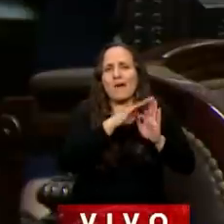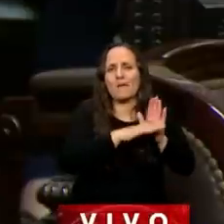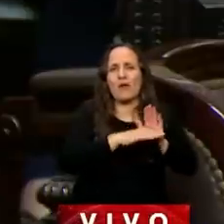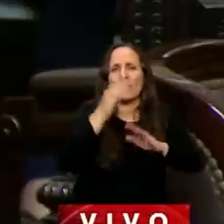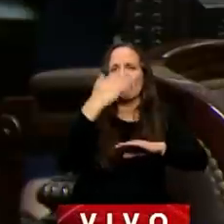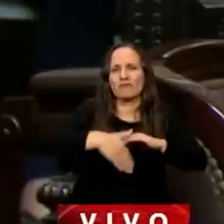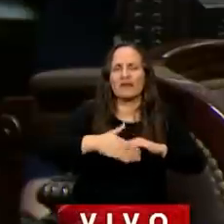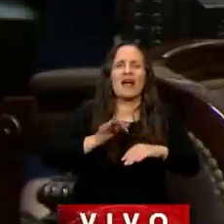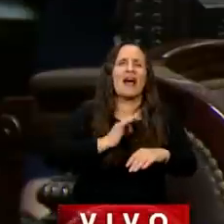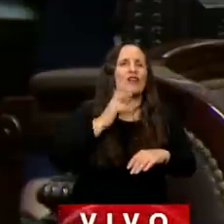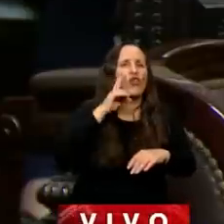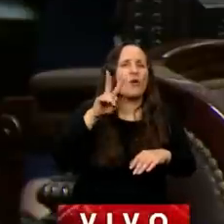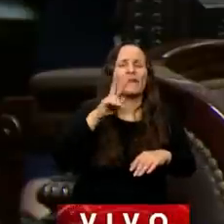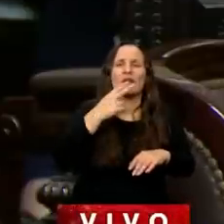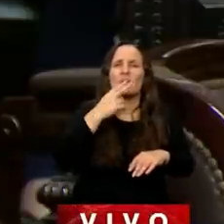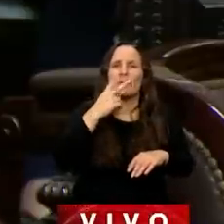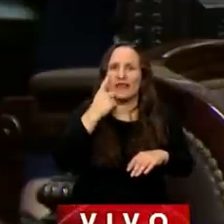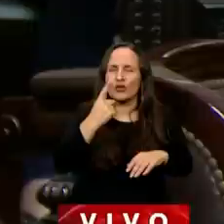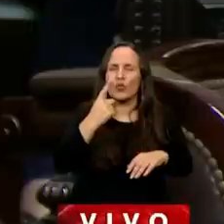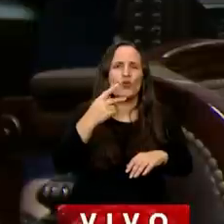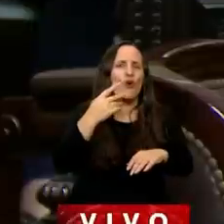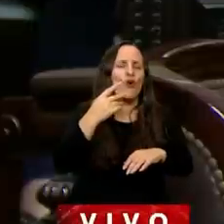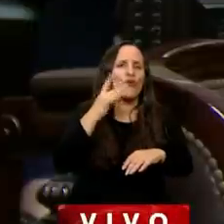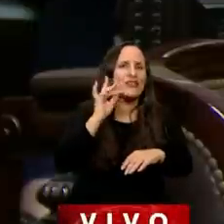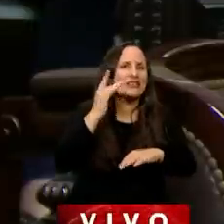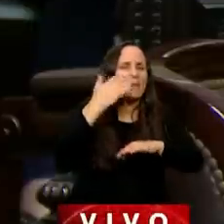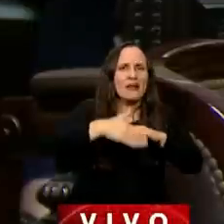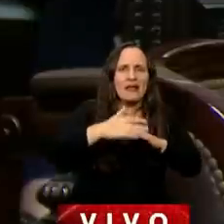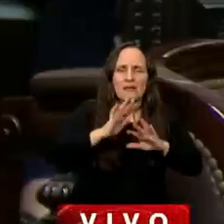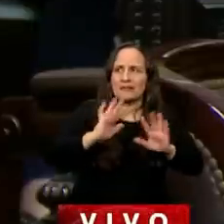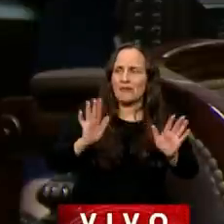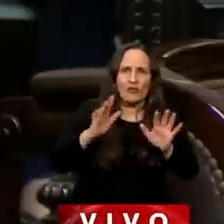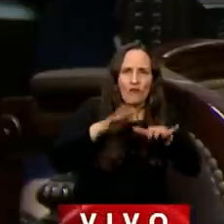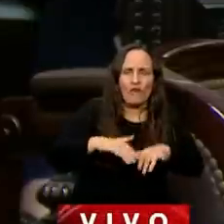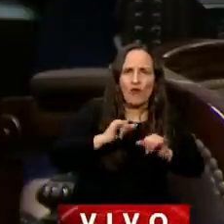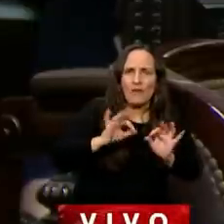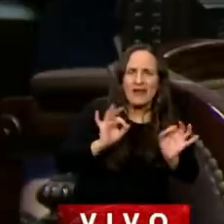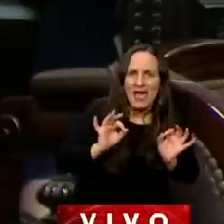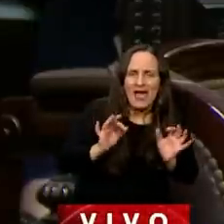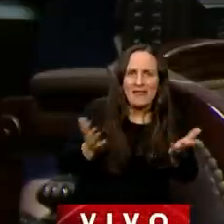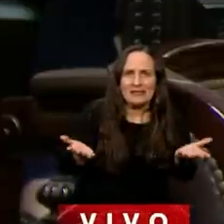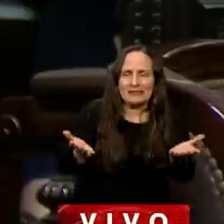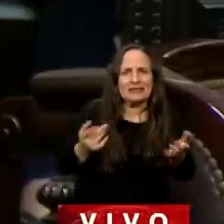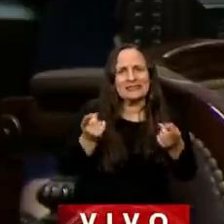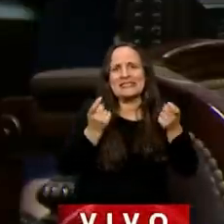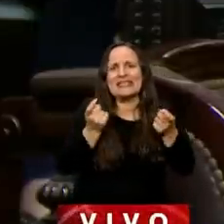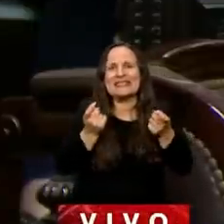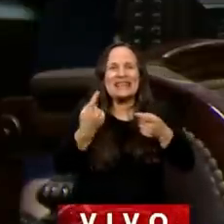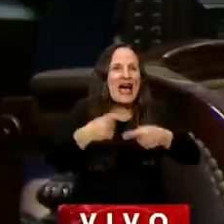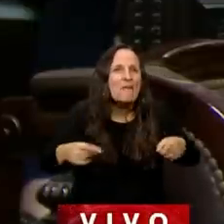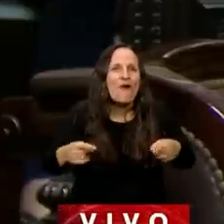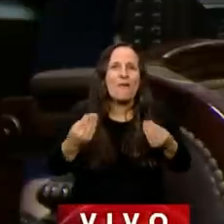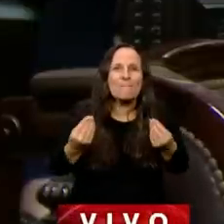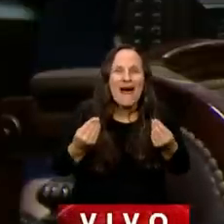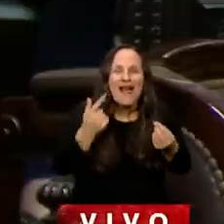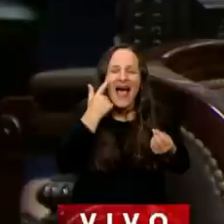desde diciembre del 2021, no figuran en la página del organismo, pero sí hacen falta estas herramientas, estos elementos como